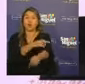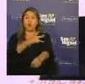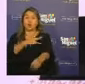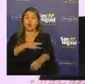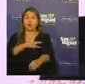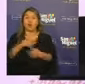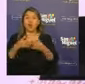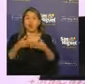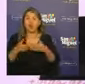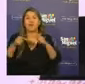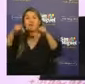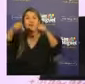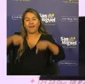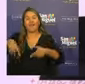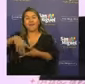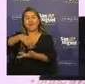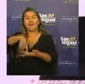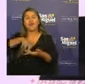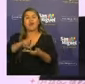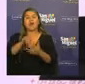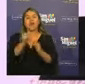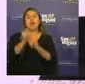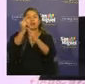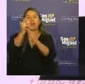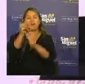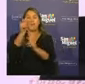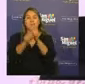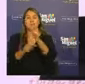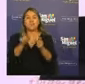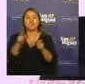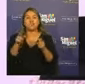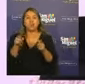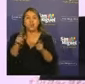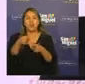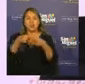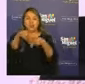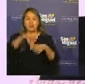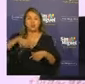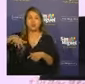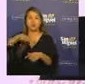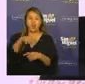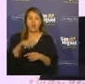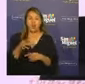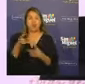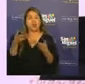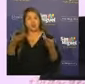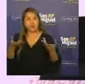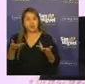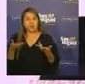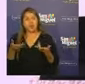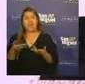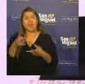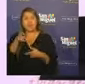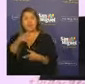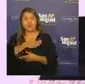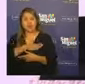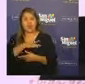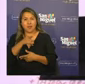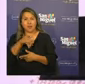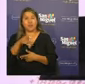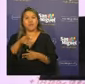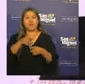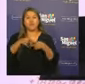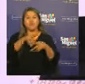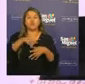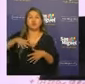en esta comuna, liderado por dirigentes sociales, por Roberto, no sé si está por ahí, hoy, y su familia. Yo creo que eso es lo que queremos, una sociedad